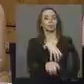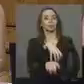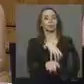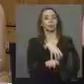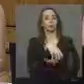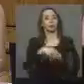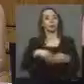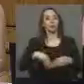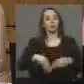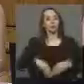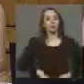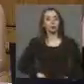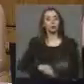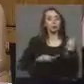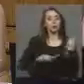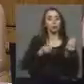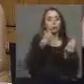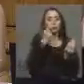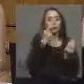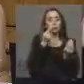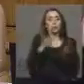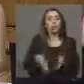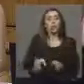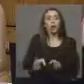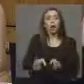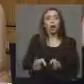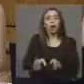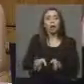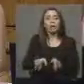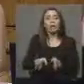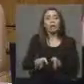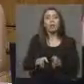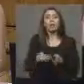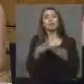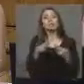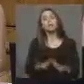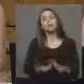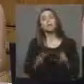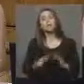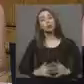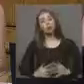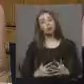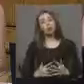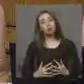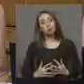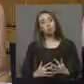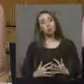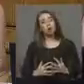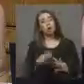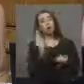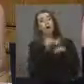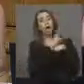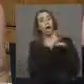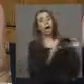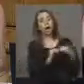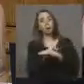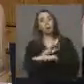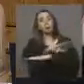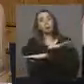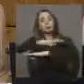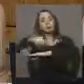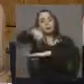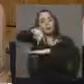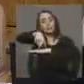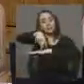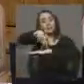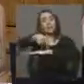un niño en la calle. Y nació porque se cansó de esperar que la prometida ambulancia para el sector costero llegase.